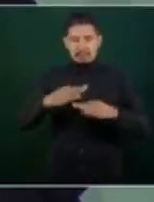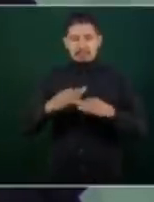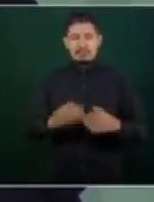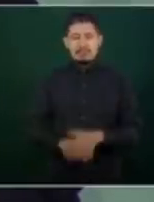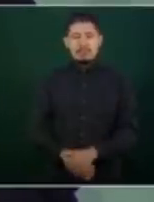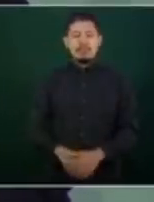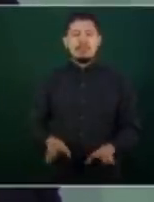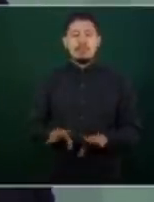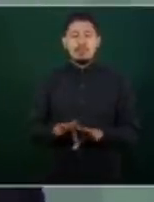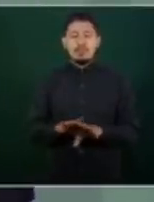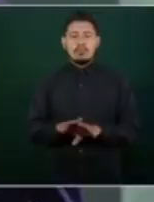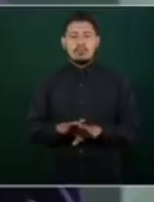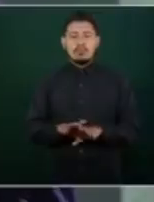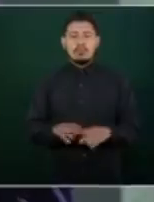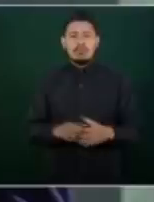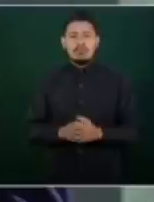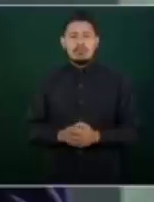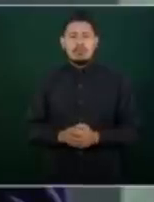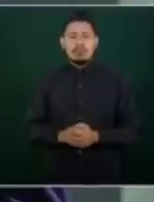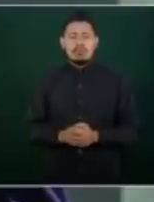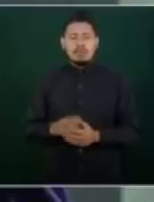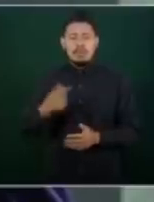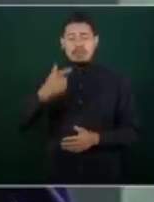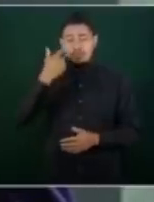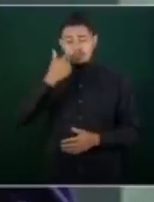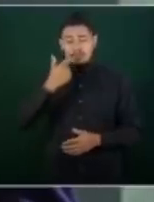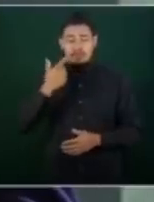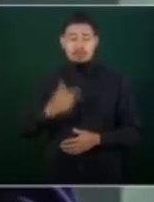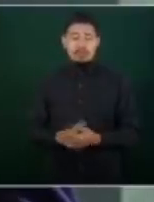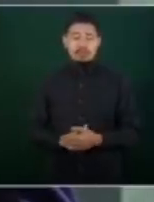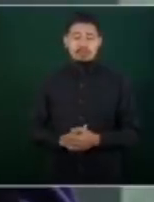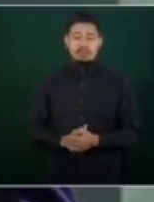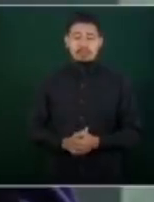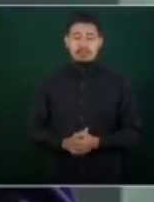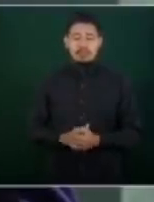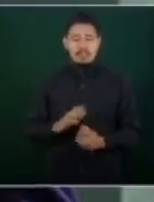Y como lo expresamos anoche,